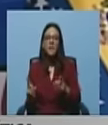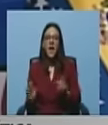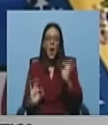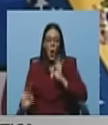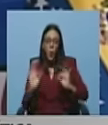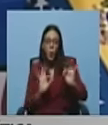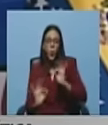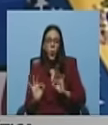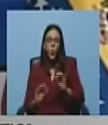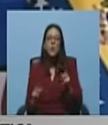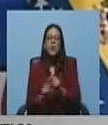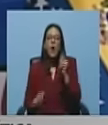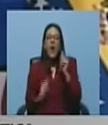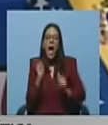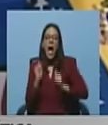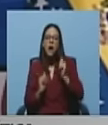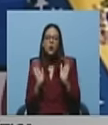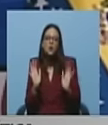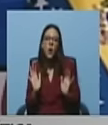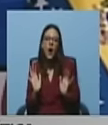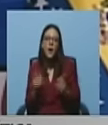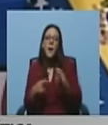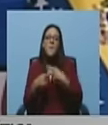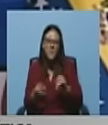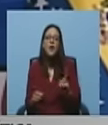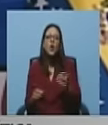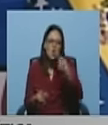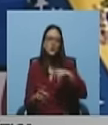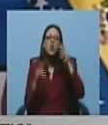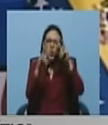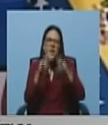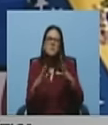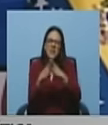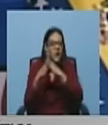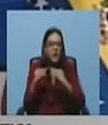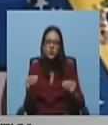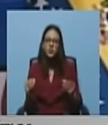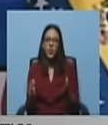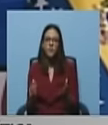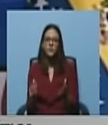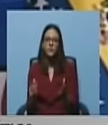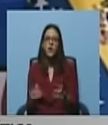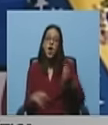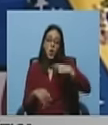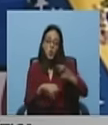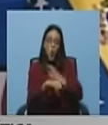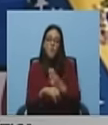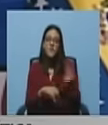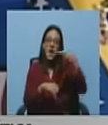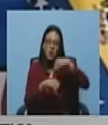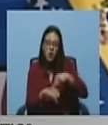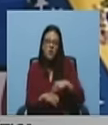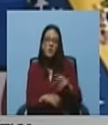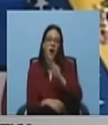para poder actuar. Pero repito, es parte de la investigación. El Estado venezolano